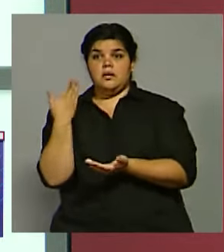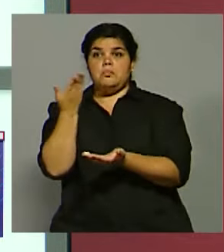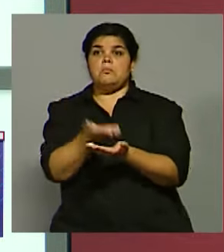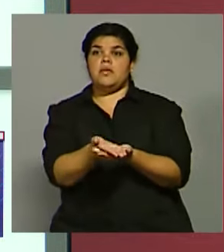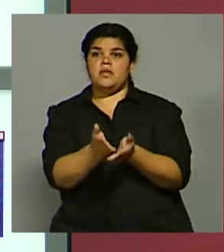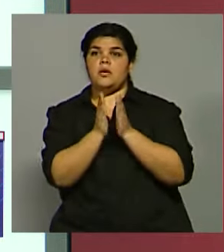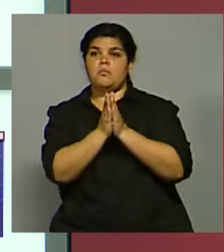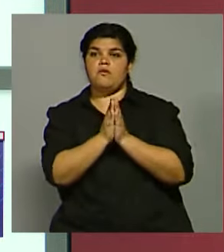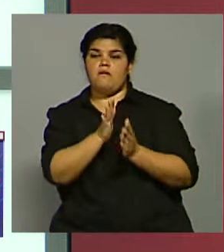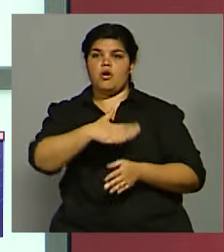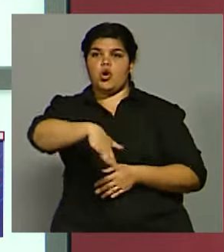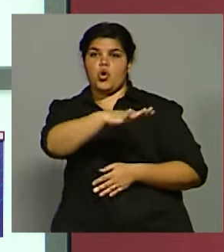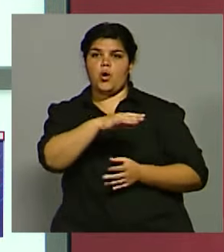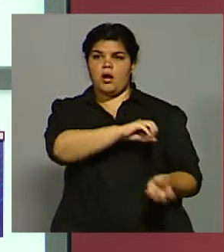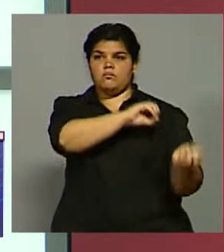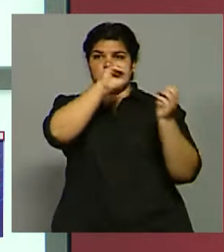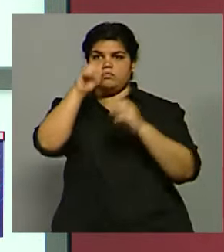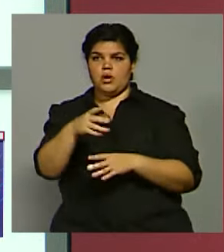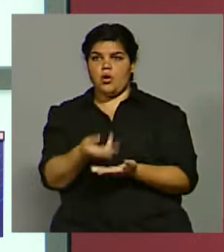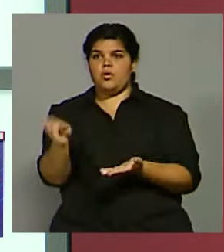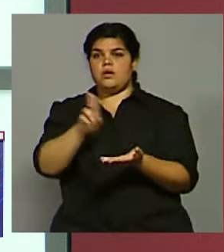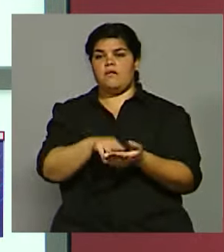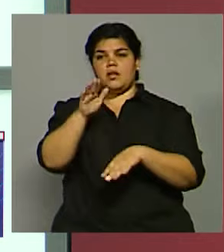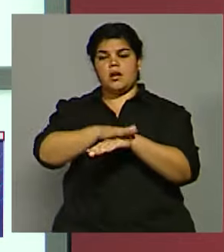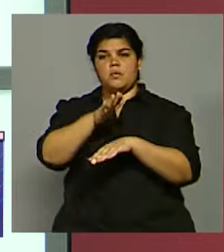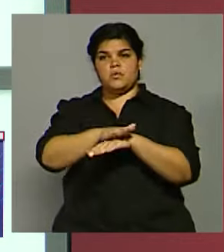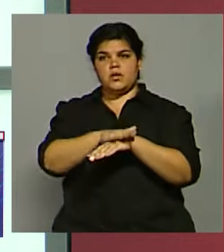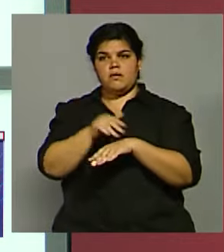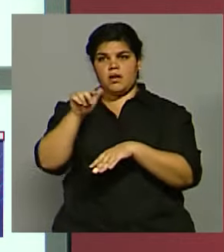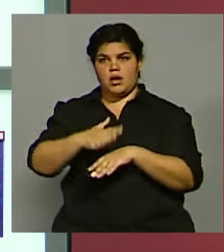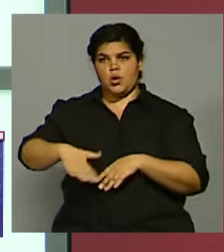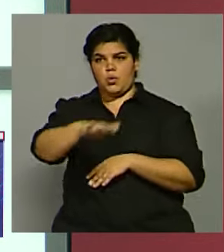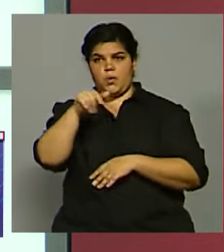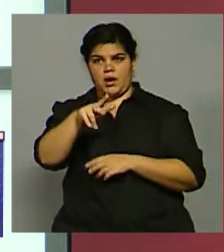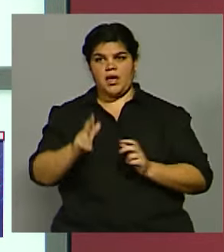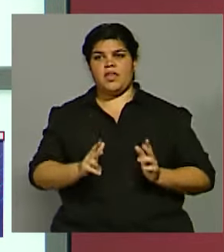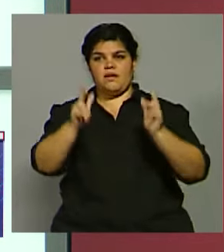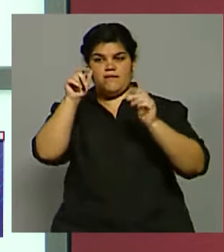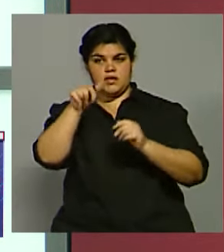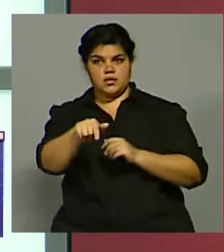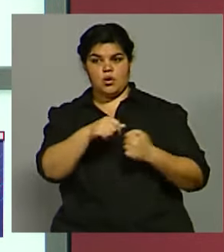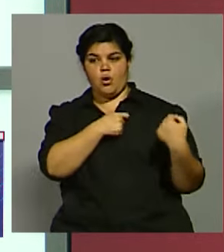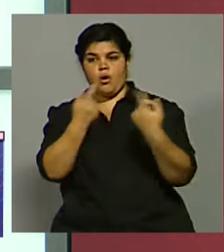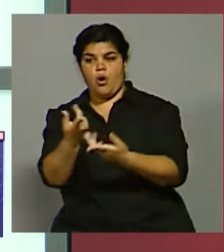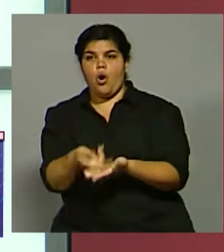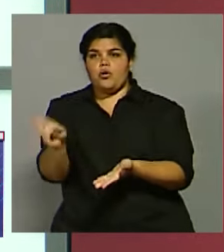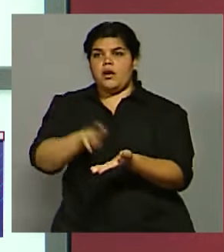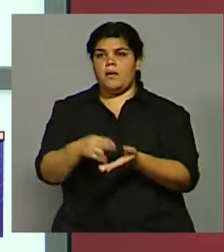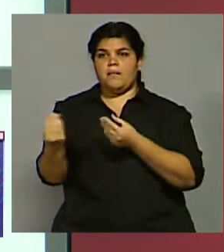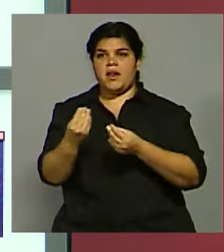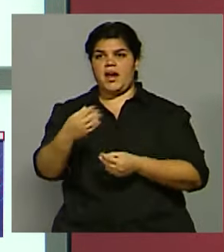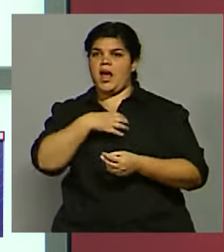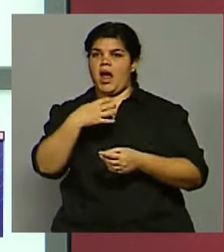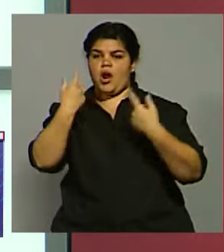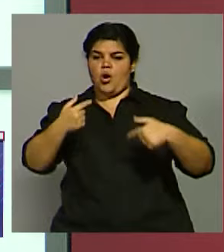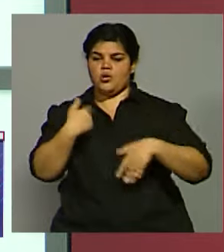el predio a la congregación religiosa que tenía a cargo el inmueble donde funciona el instituto, sí, para poder retomar las